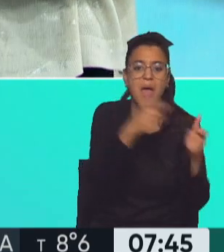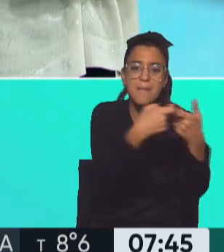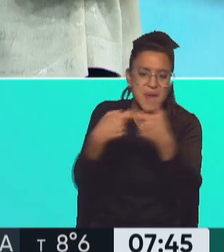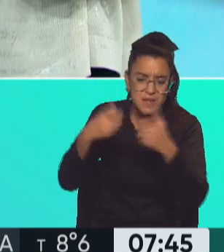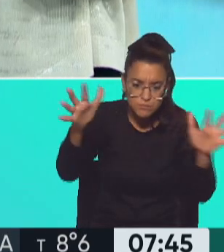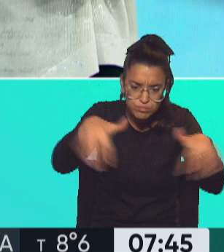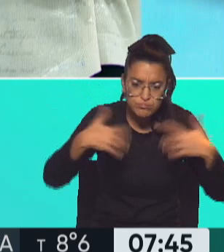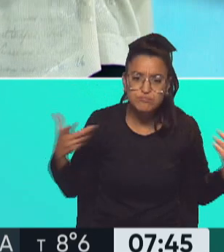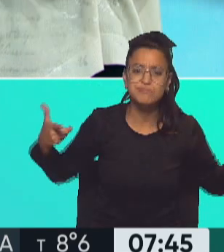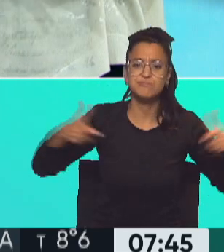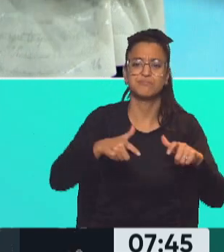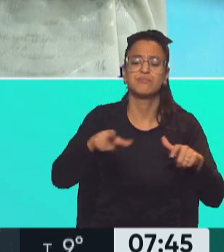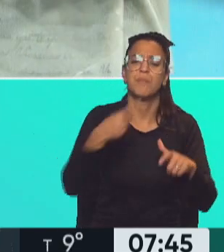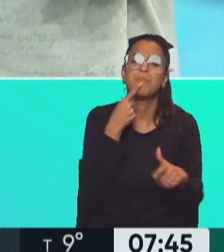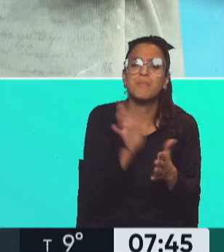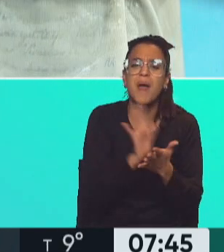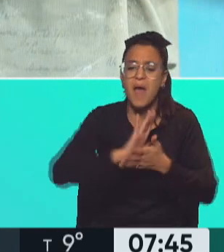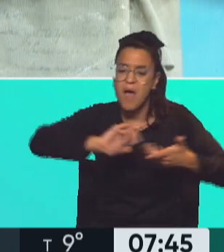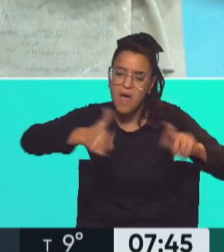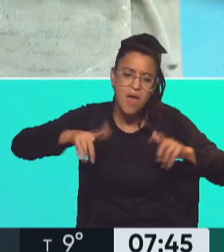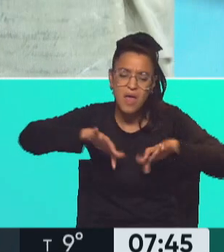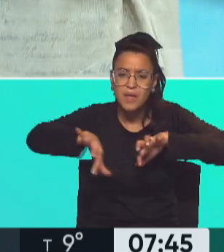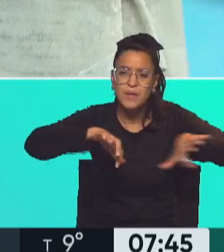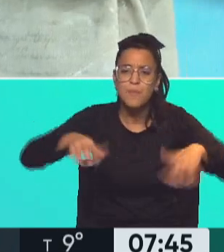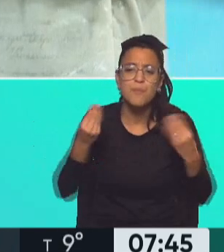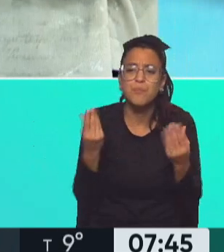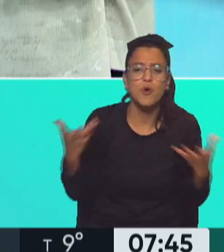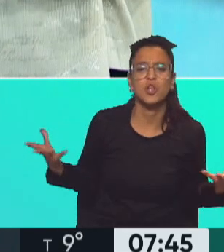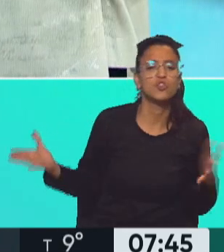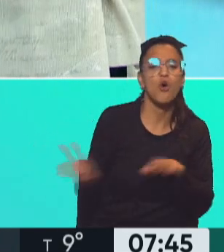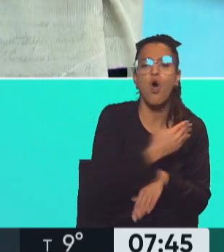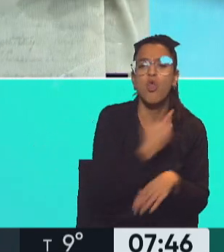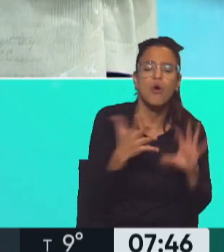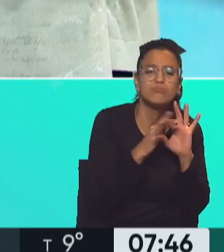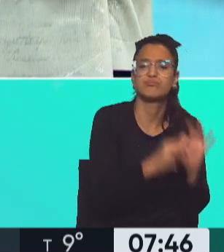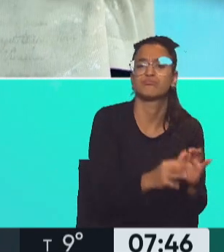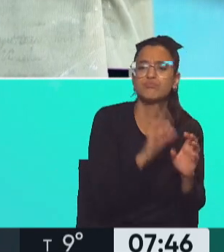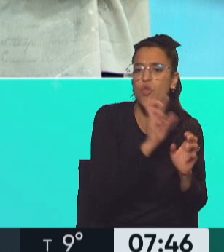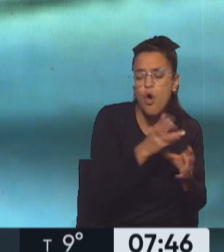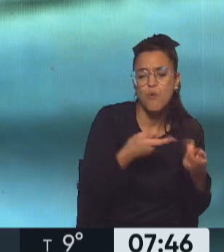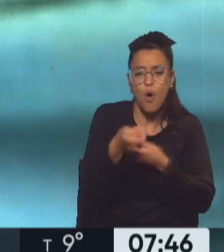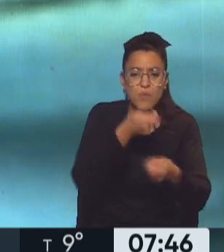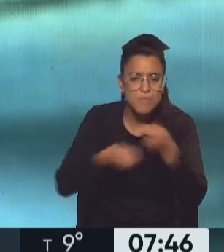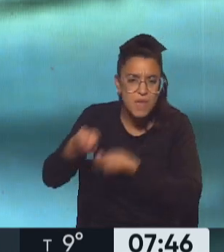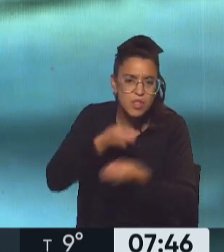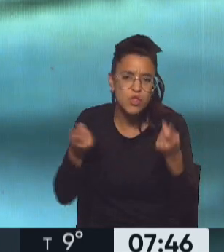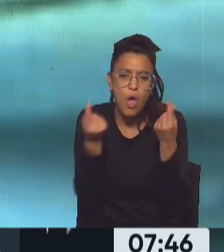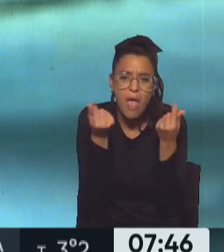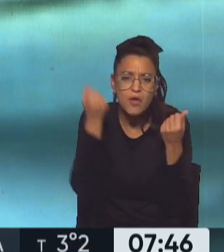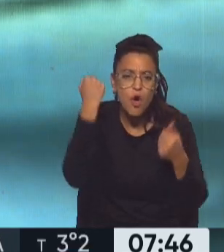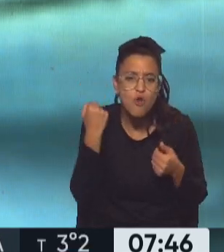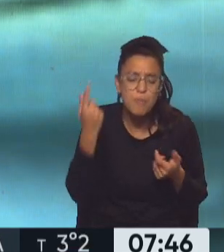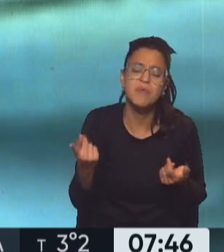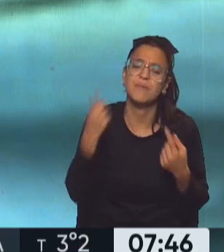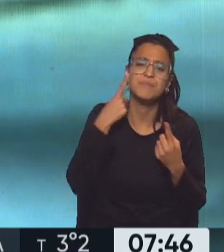empresas por esto de desindexar, porque todo está demasiado indexado, ¿no? Todos los movimientos que vemos en la economía y